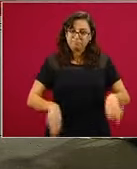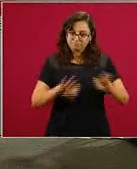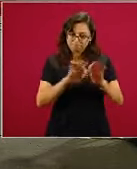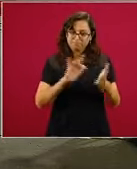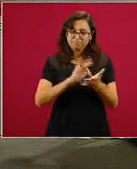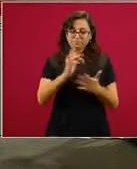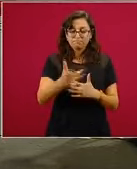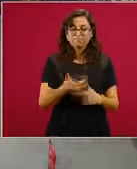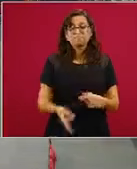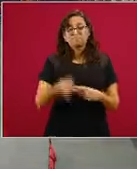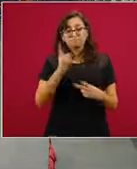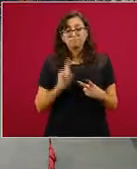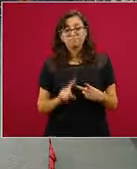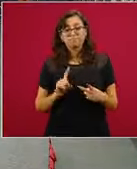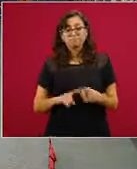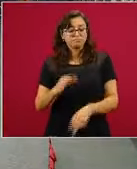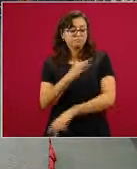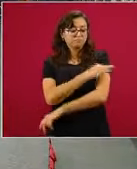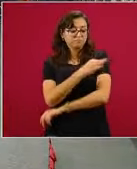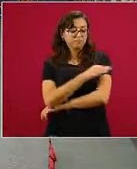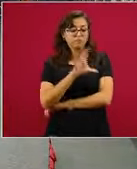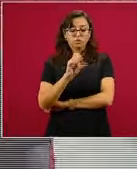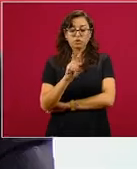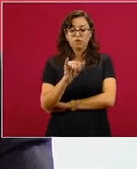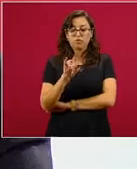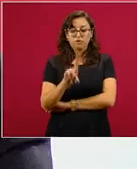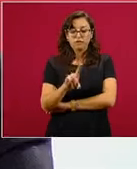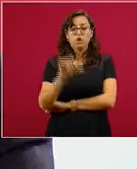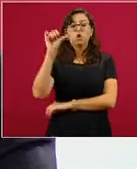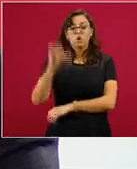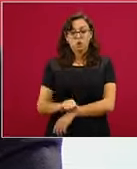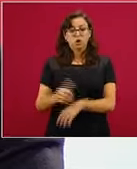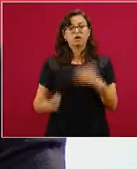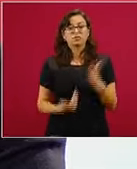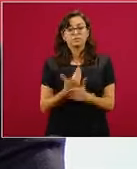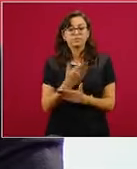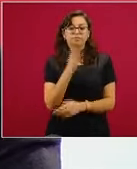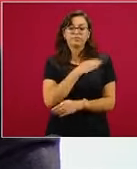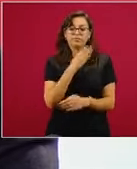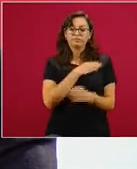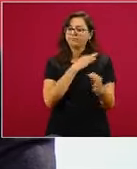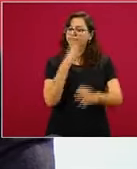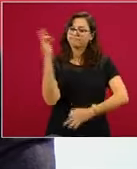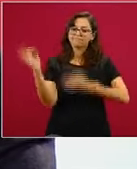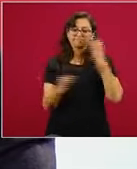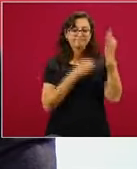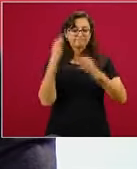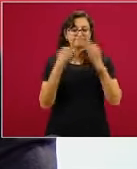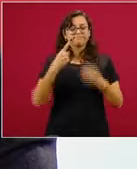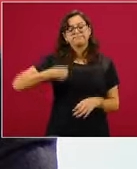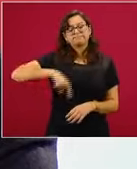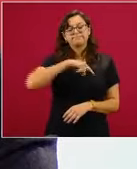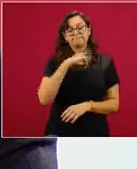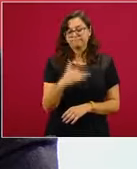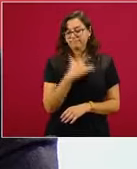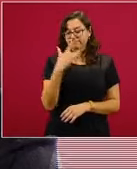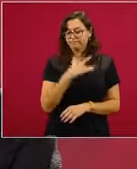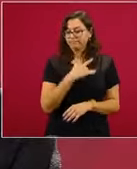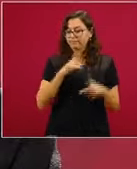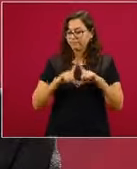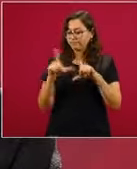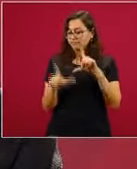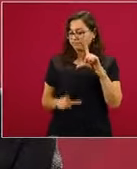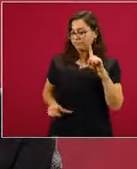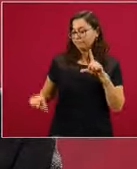la vacuna COVID, efectivamente esta mañana dimos la muy buena noticia. Desde nuestro punto de vista es muy importante que el pueblo de